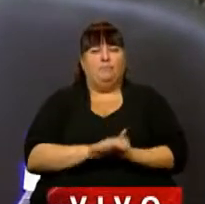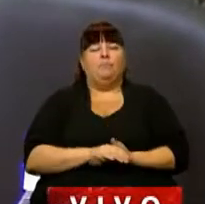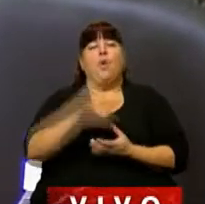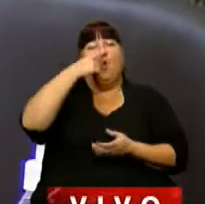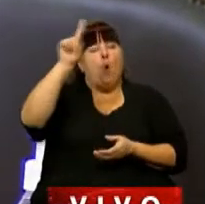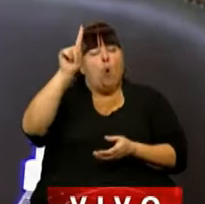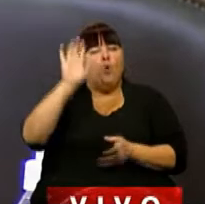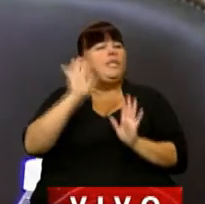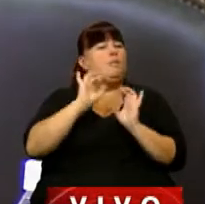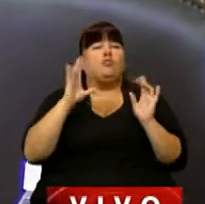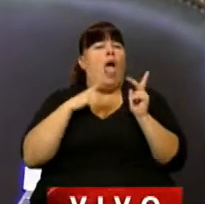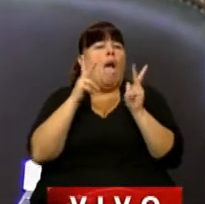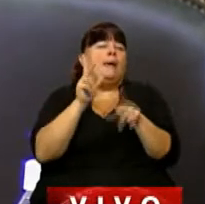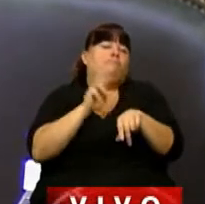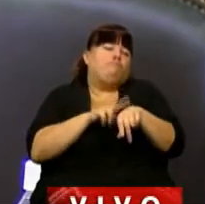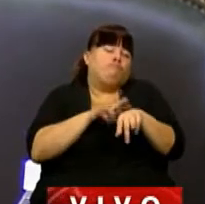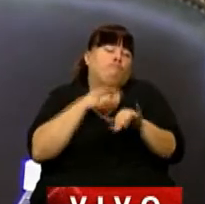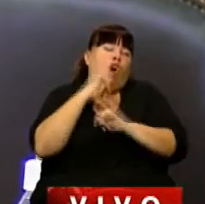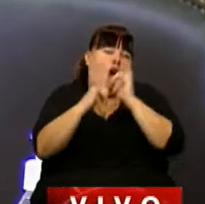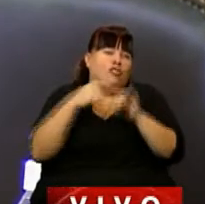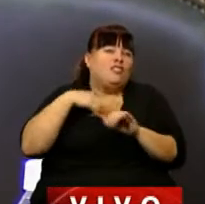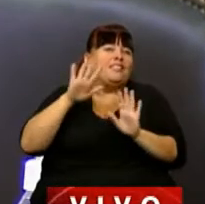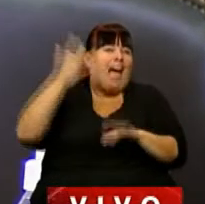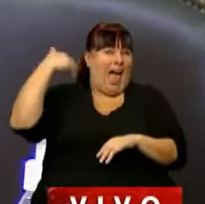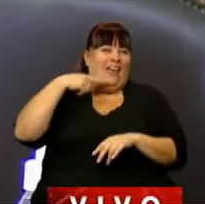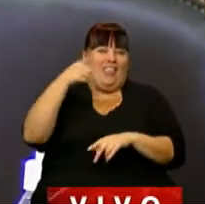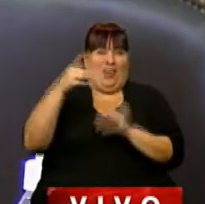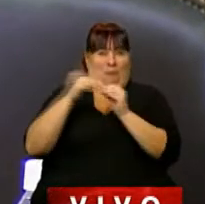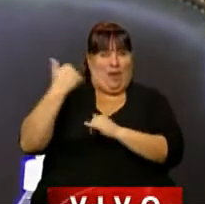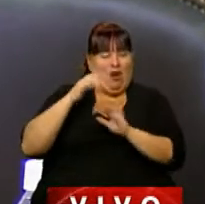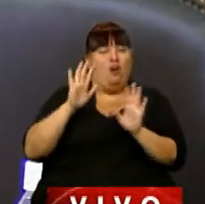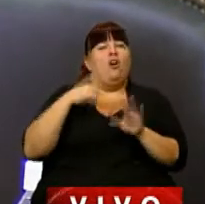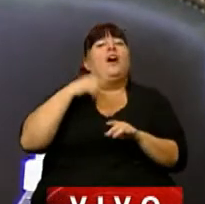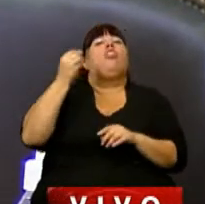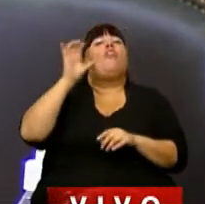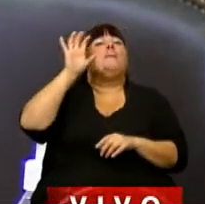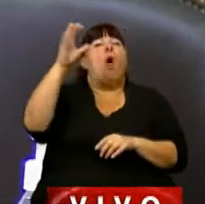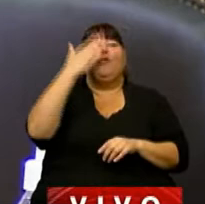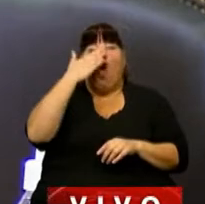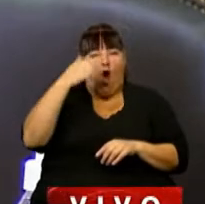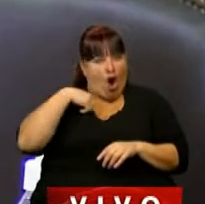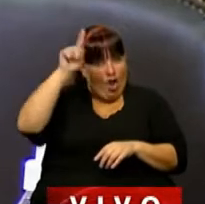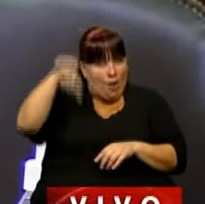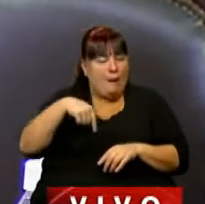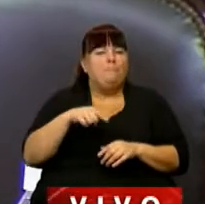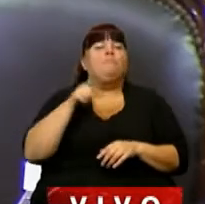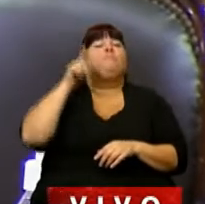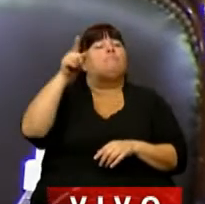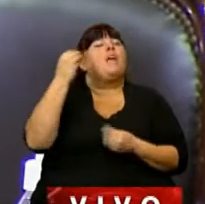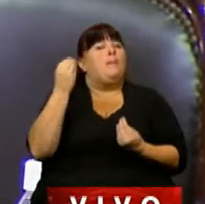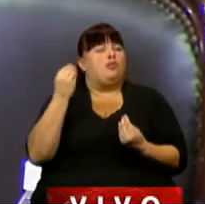Finalmente, simplemente una sugerencia, porque vengo de ahí, como diría un amigo, vengo de la provincia de Córdoba. ¿Qué ha